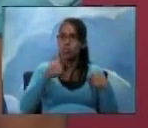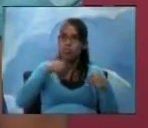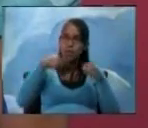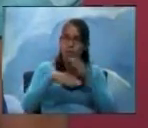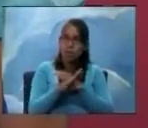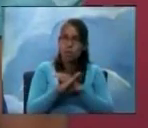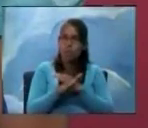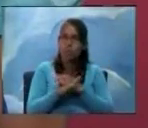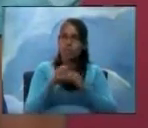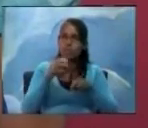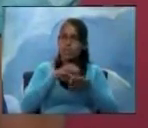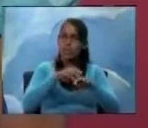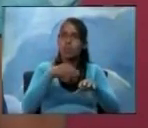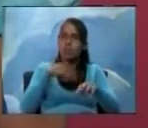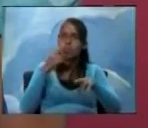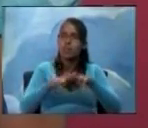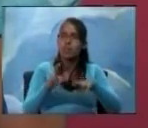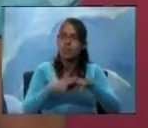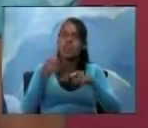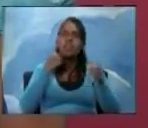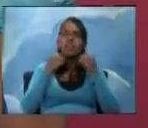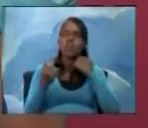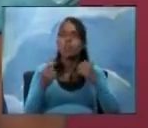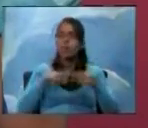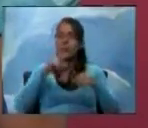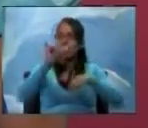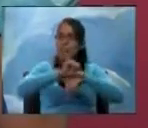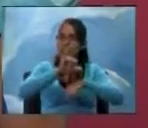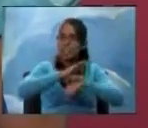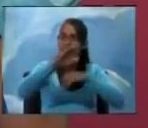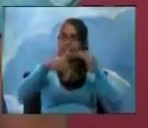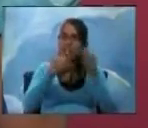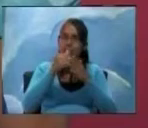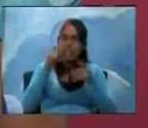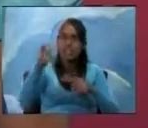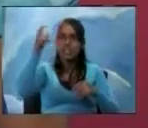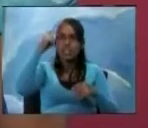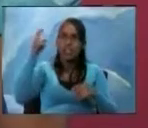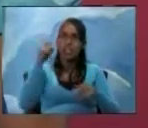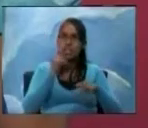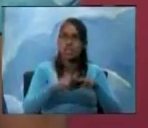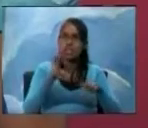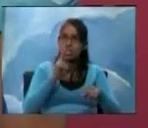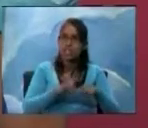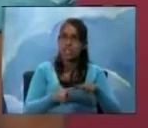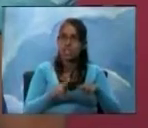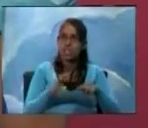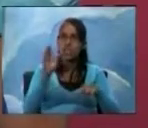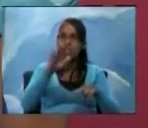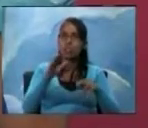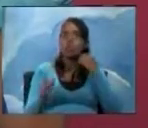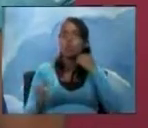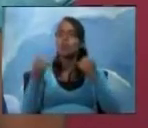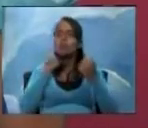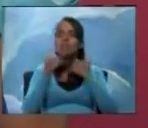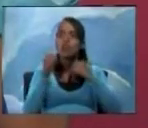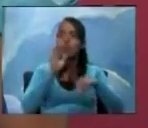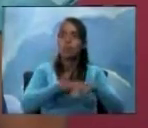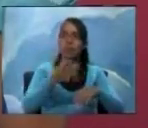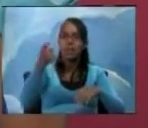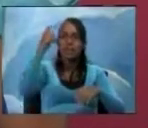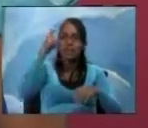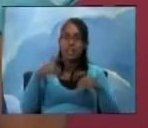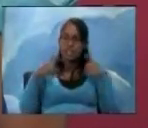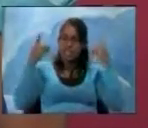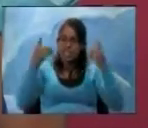voy, me llevo a mi niña enferma para mi culto. Y hasta ese día esa niña estuvo enferma, porque el día